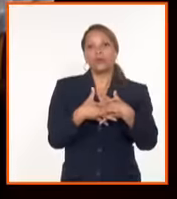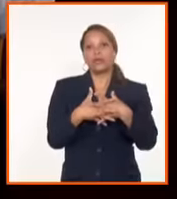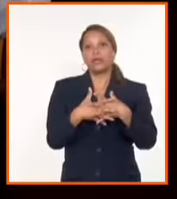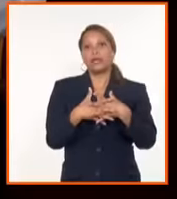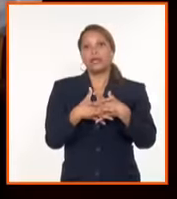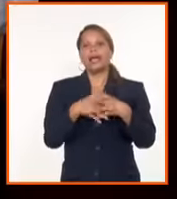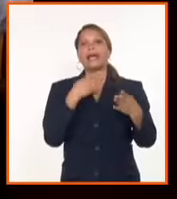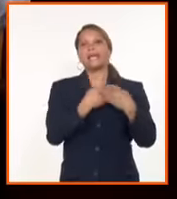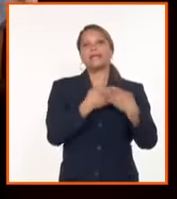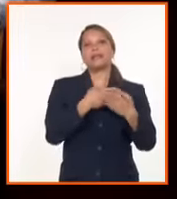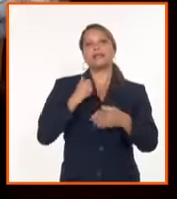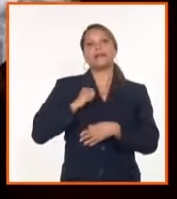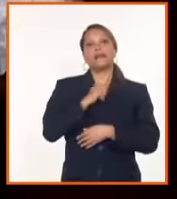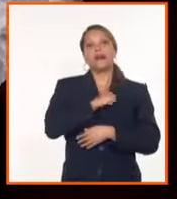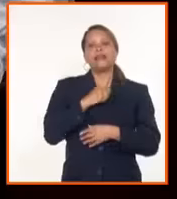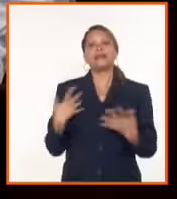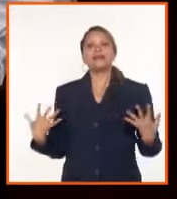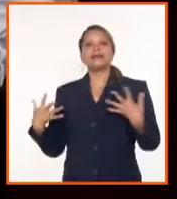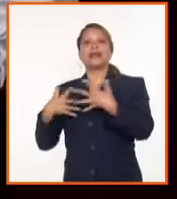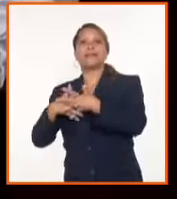el sector estatal y el sector